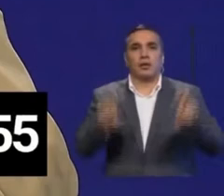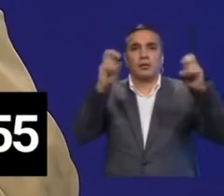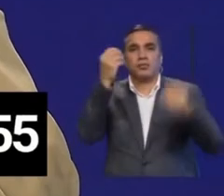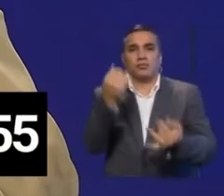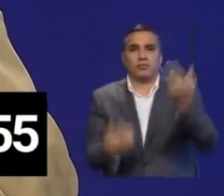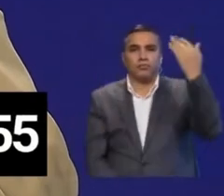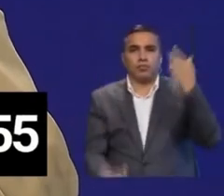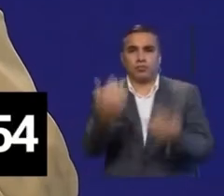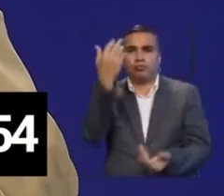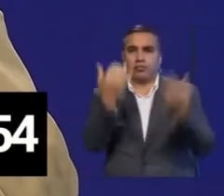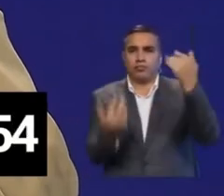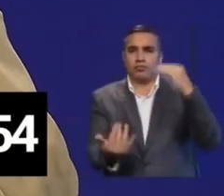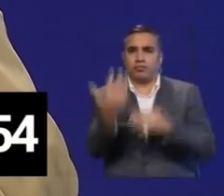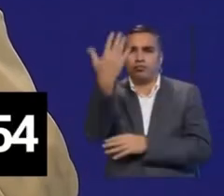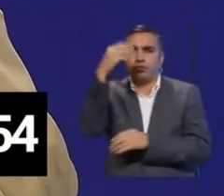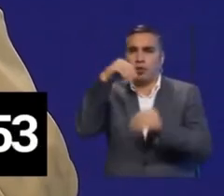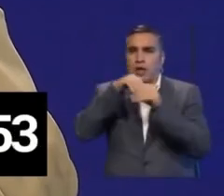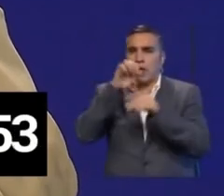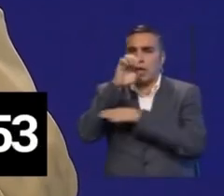refinería. El Ecuador